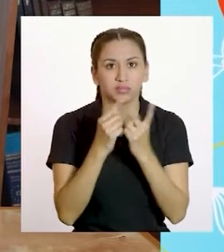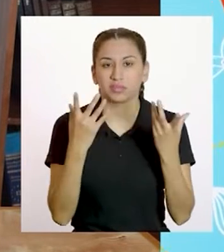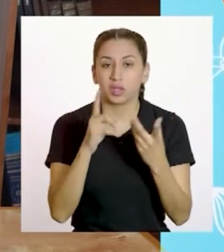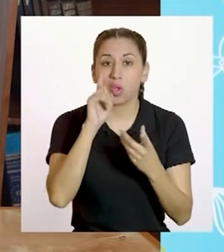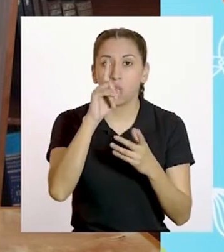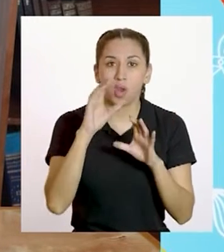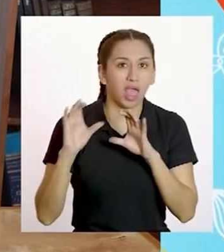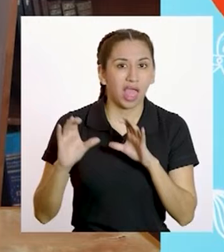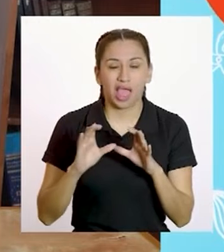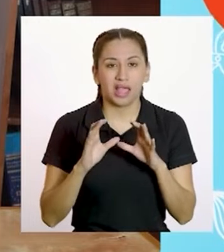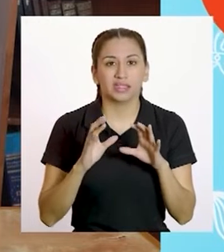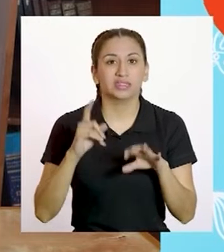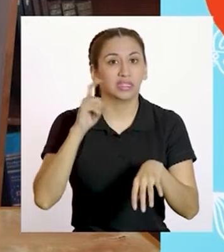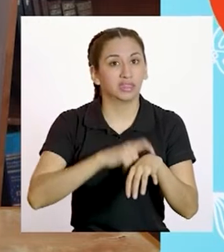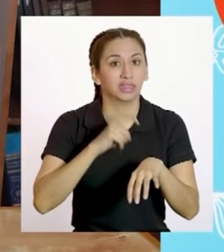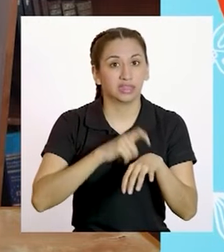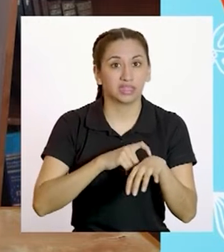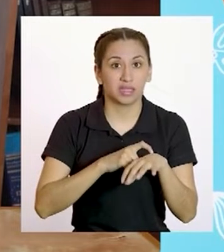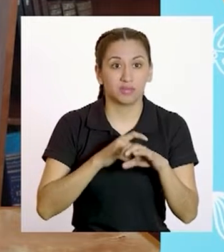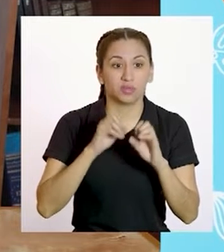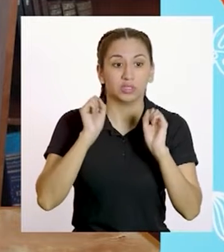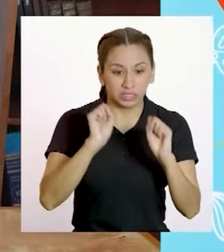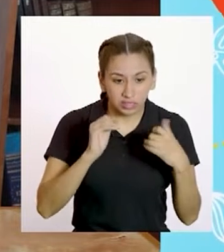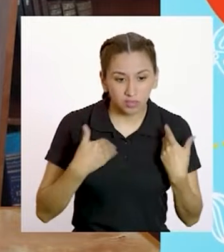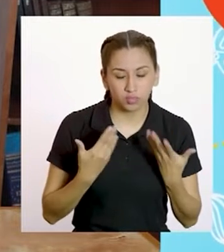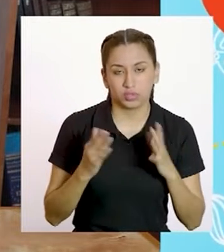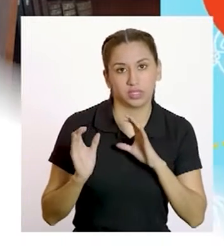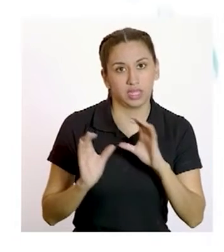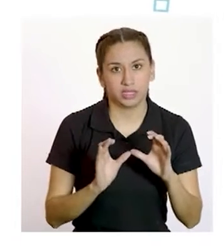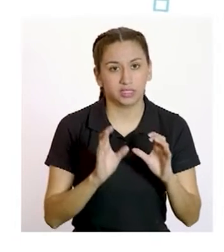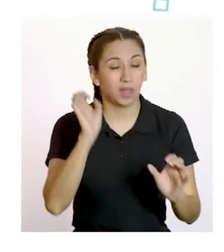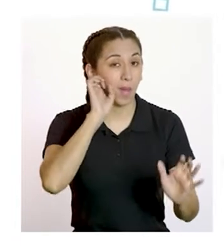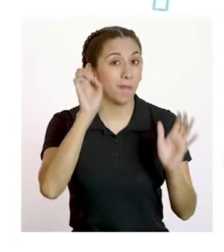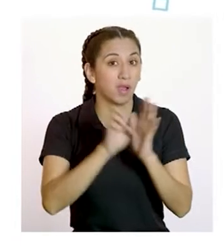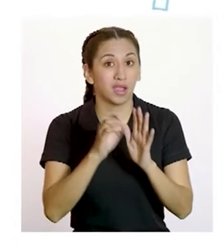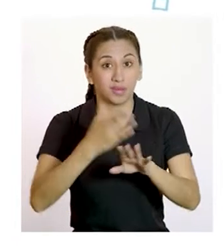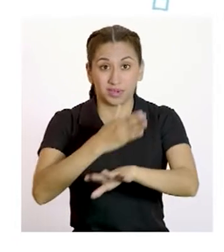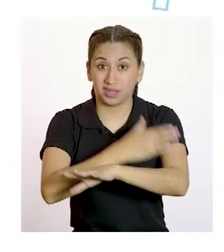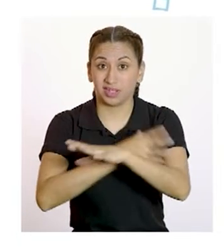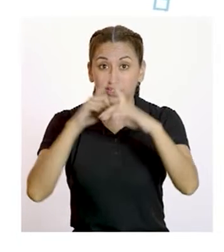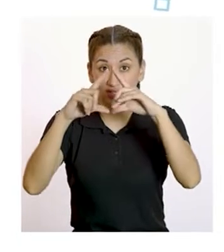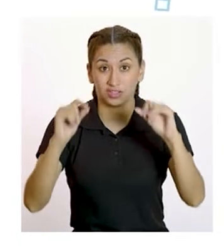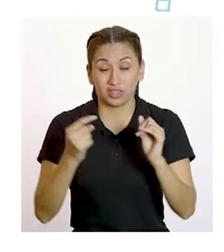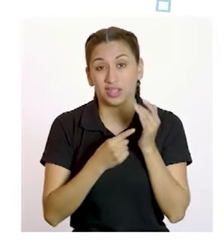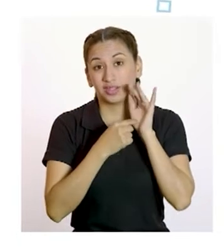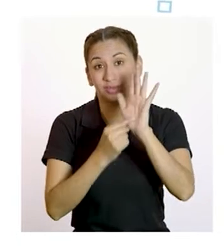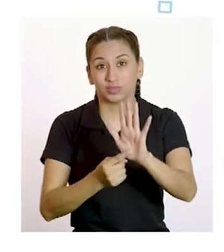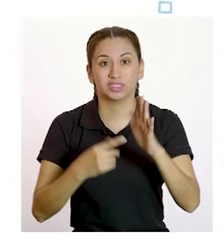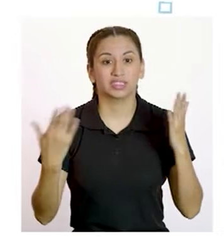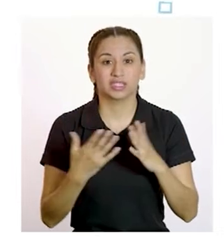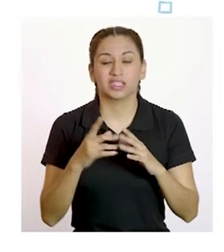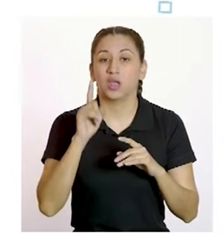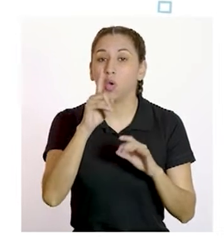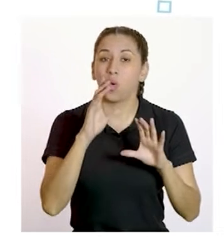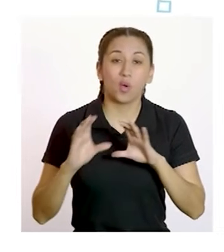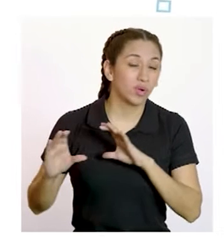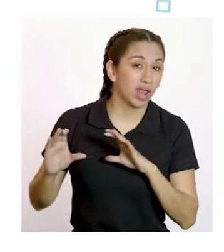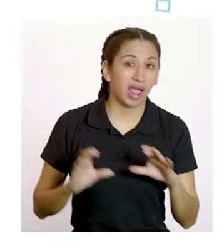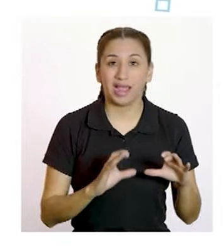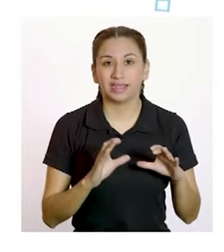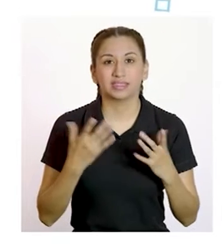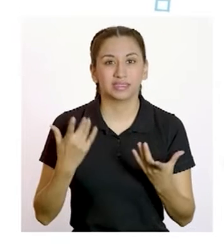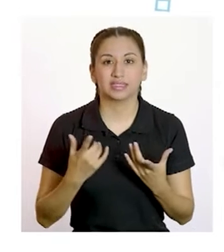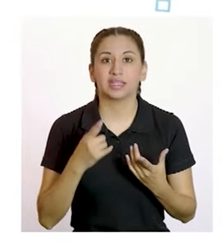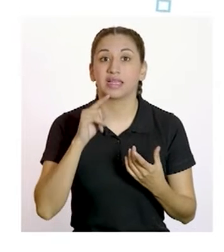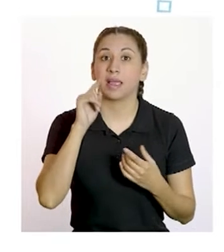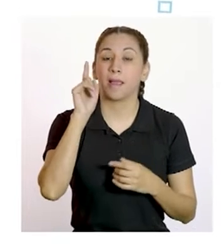breve y que mencione una acción concreta y realizable. En el ejemplo que mencionó Gotaku, la acción concreta a la que